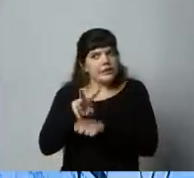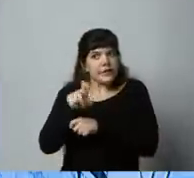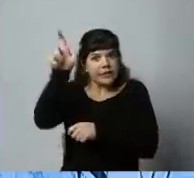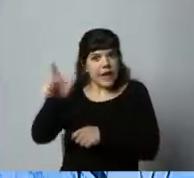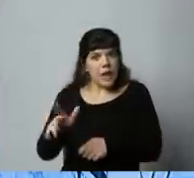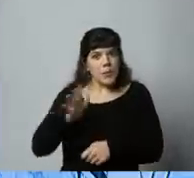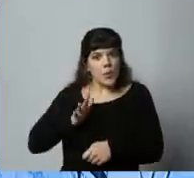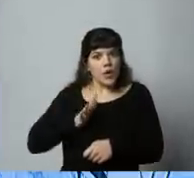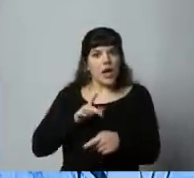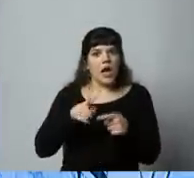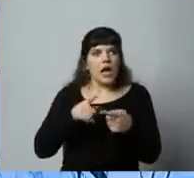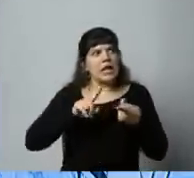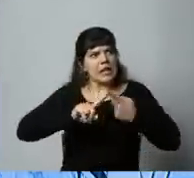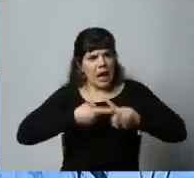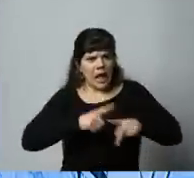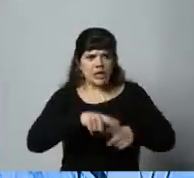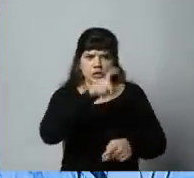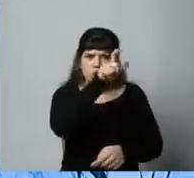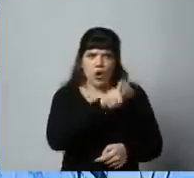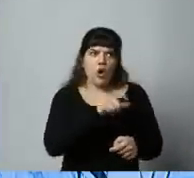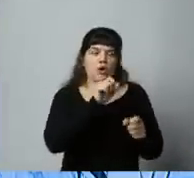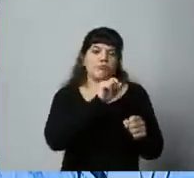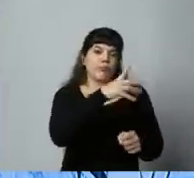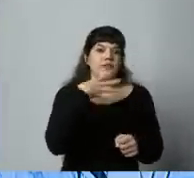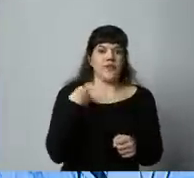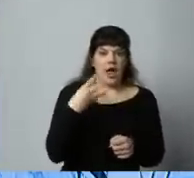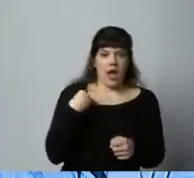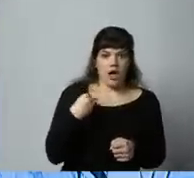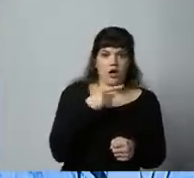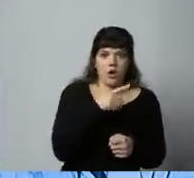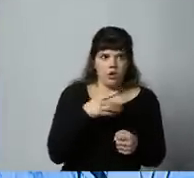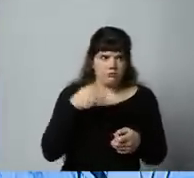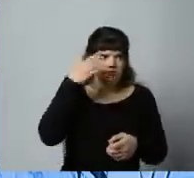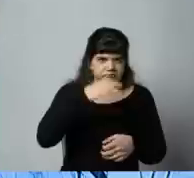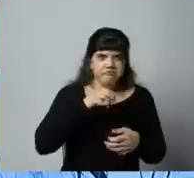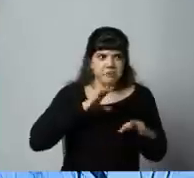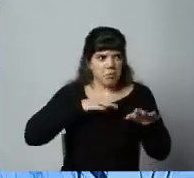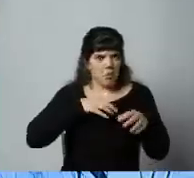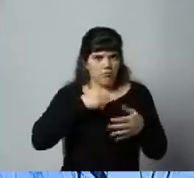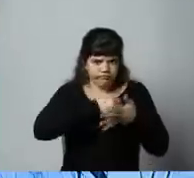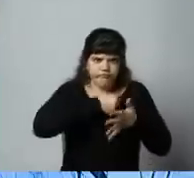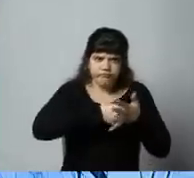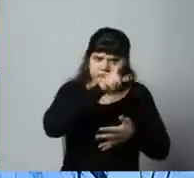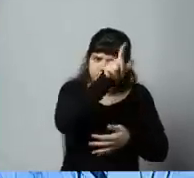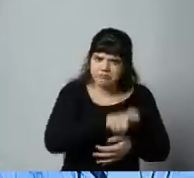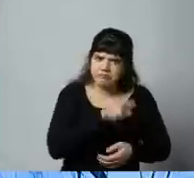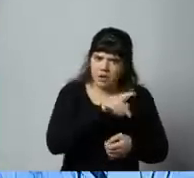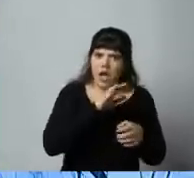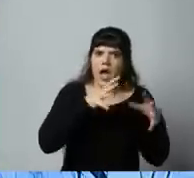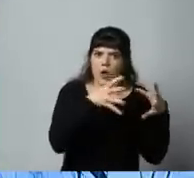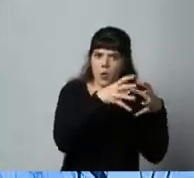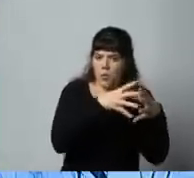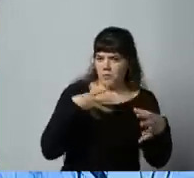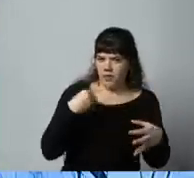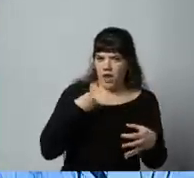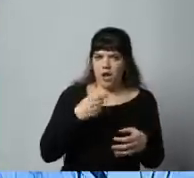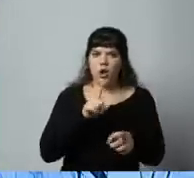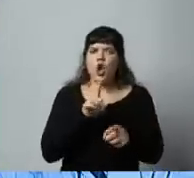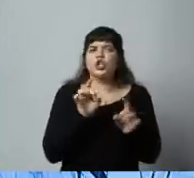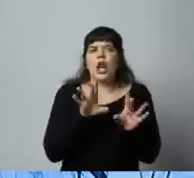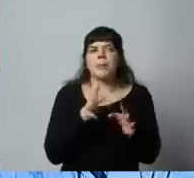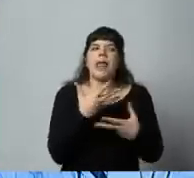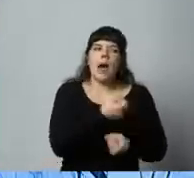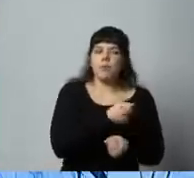relación con el Partido Nacional sido una militante y una militante pública del partido Nacional no una simple adherente